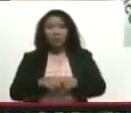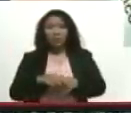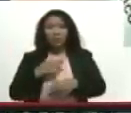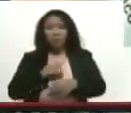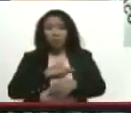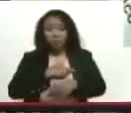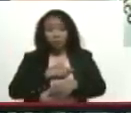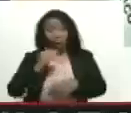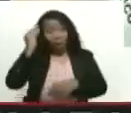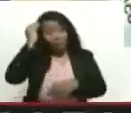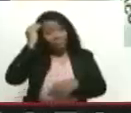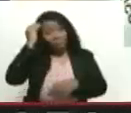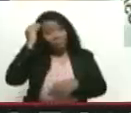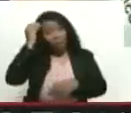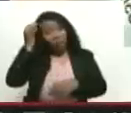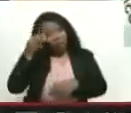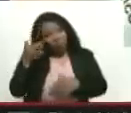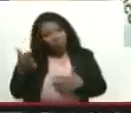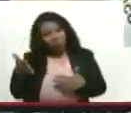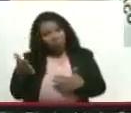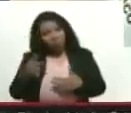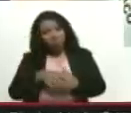nosotros pensamos y creemos que